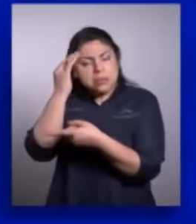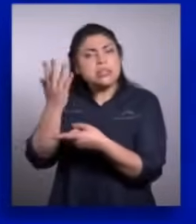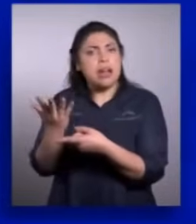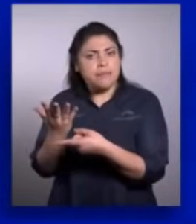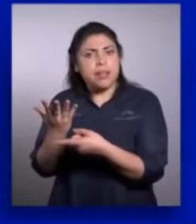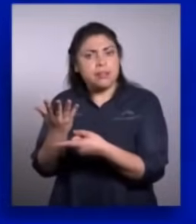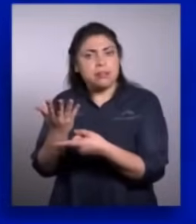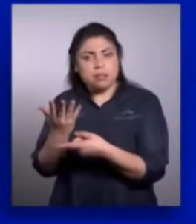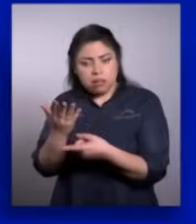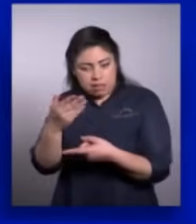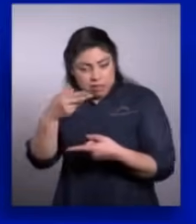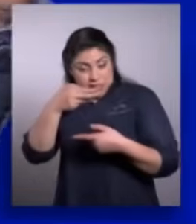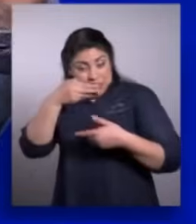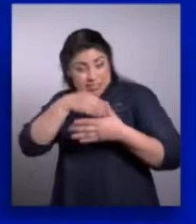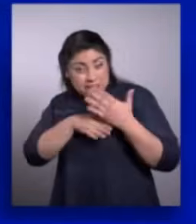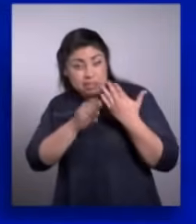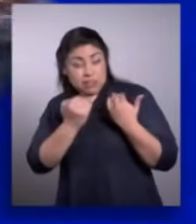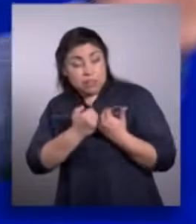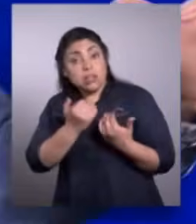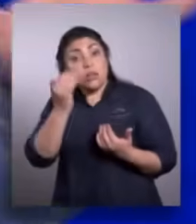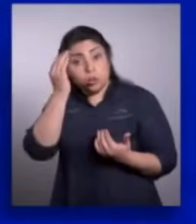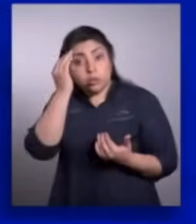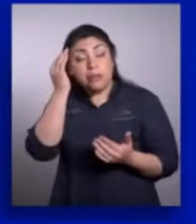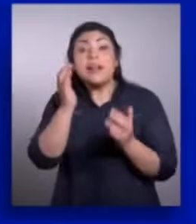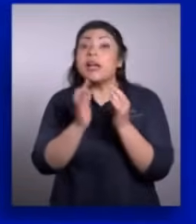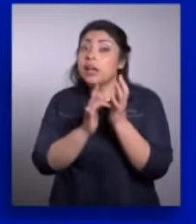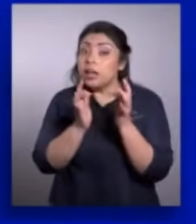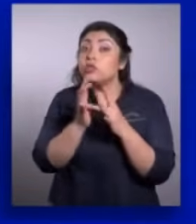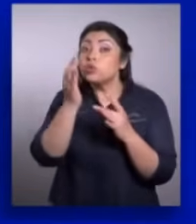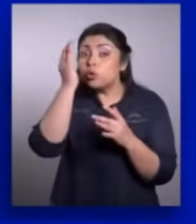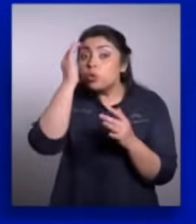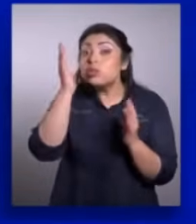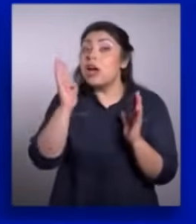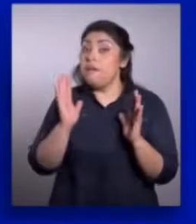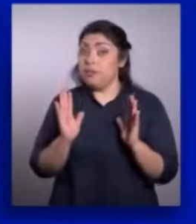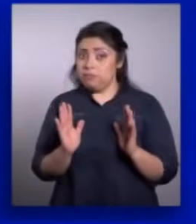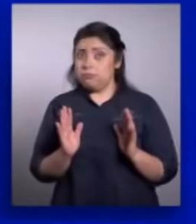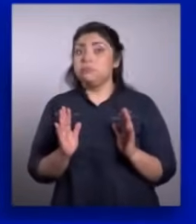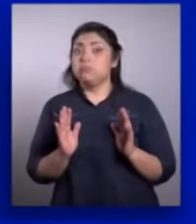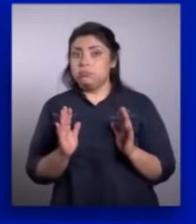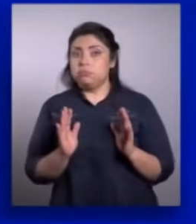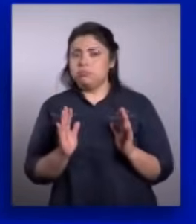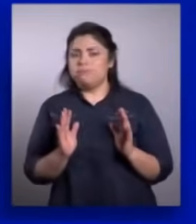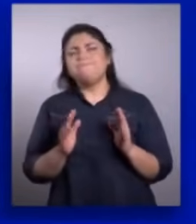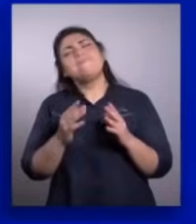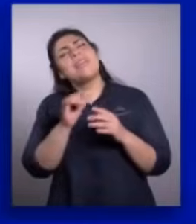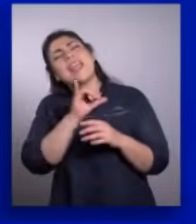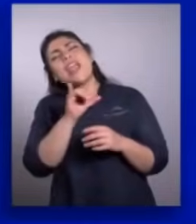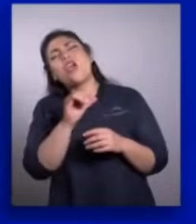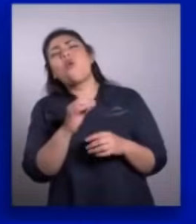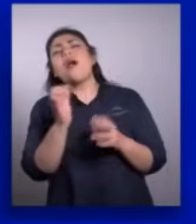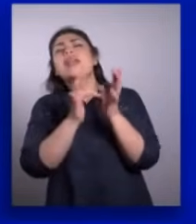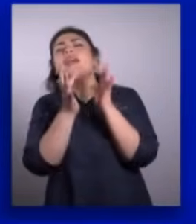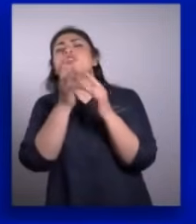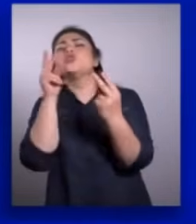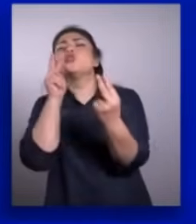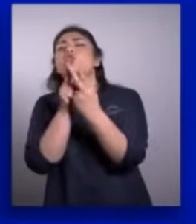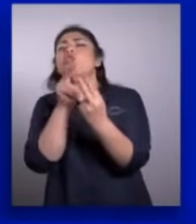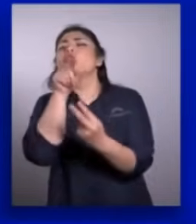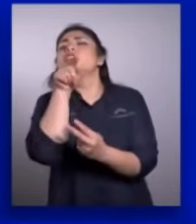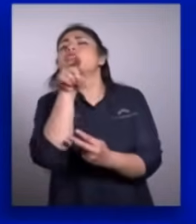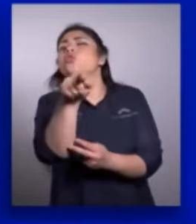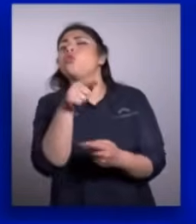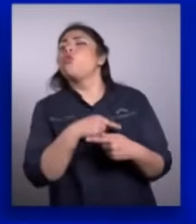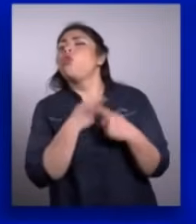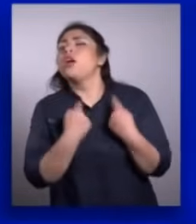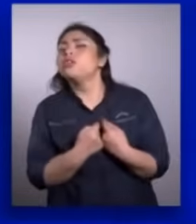provocando Cualquiera que sea esta cosa que te está afectando En tu emoción y te está dando miedo Jesús te dice hoy como a Jairo